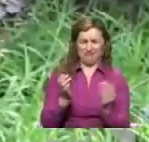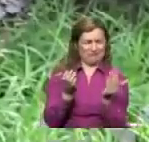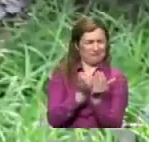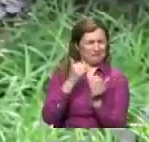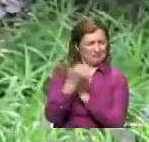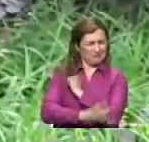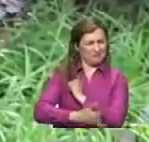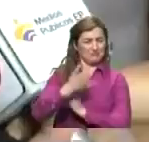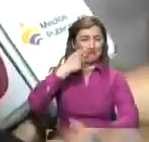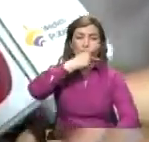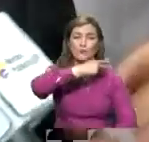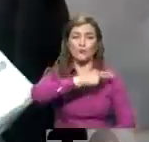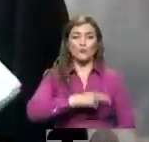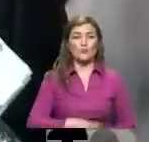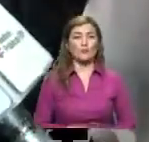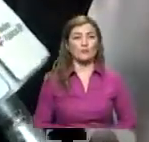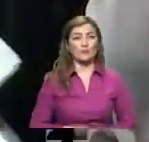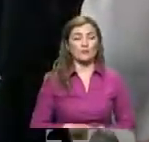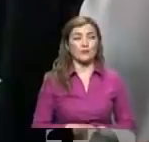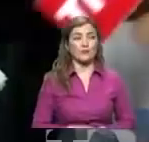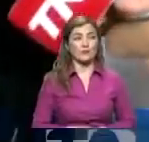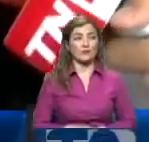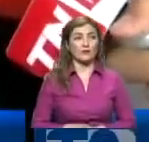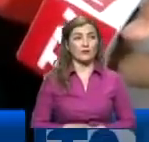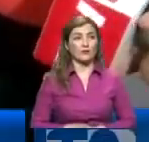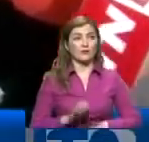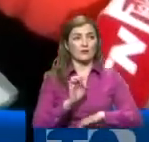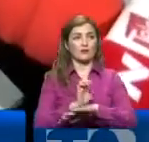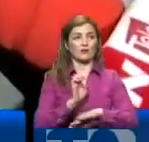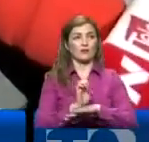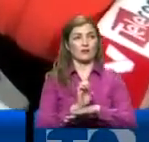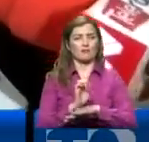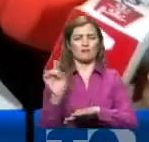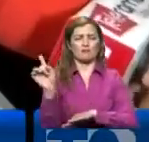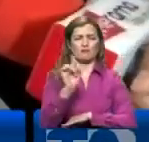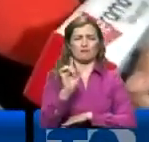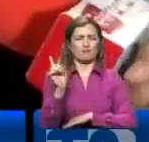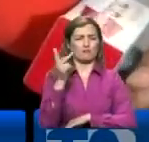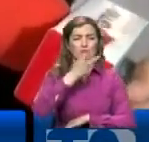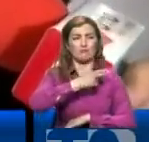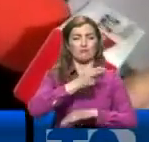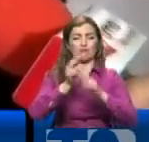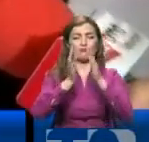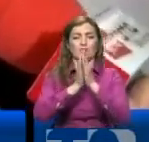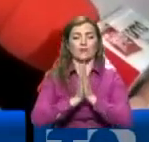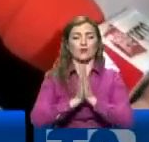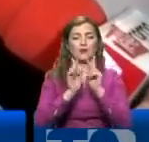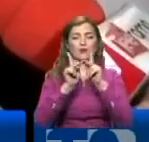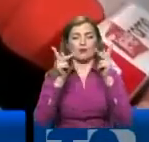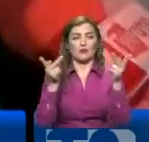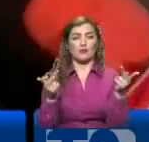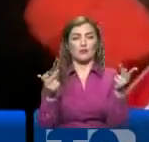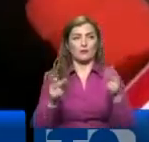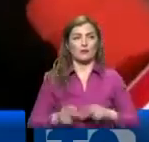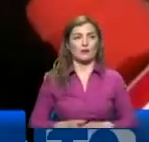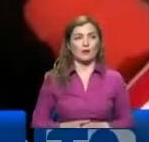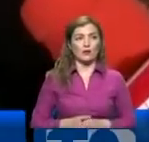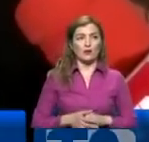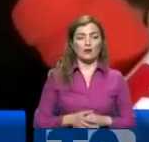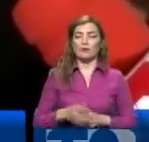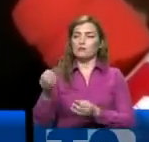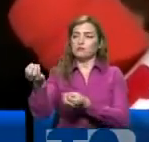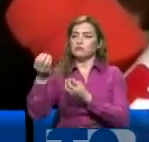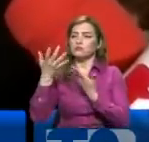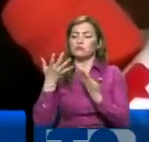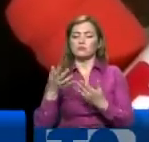de ningún estado. El Ecuador no está importando. Hemos pedido al diario que nos dé la